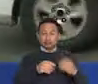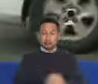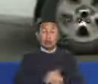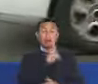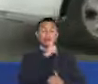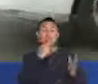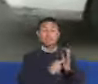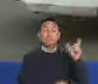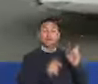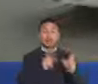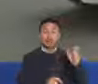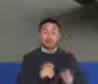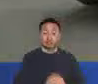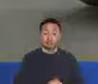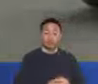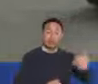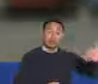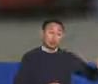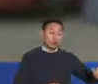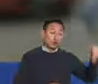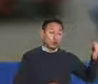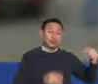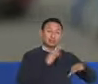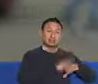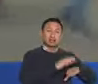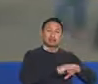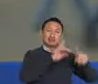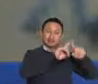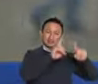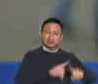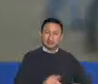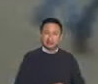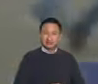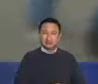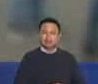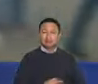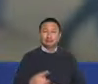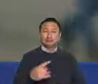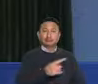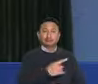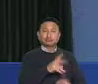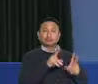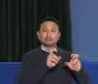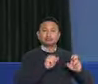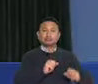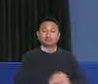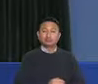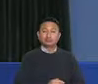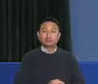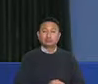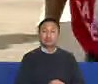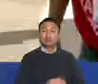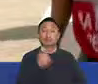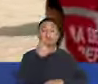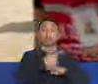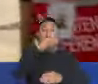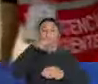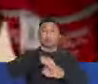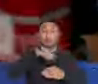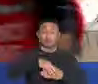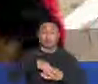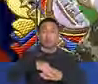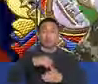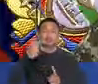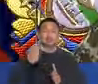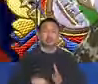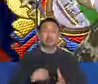1,000 personas desde el día jueves por varios delitos. En lo que respecta a la jornada electoral se detalla lo